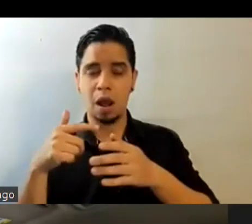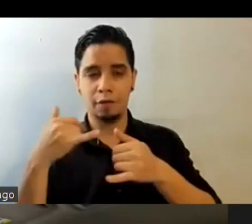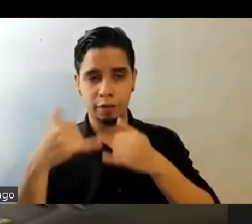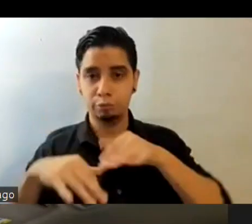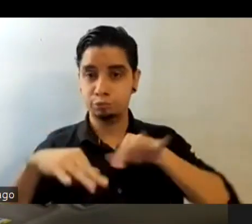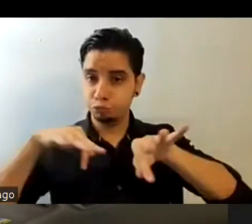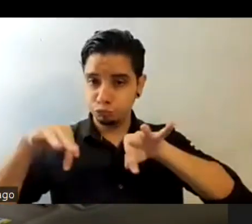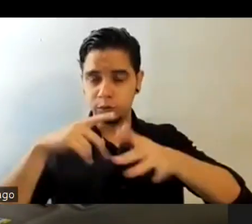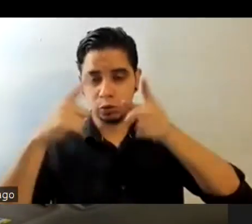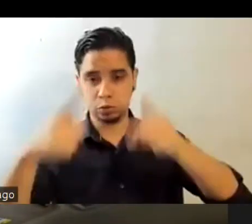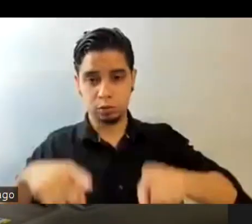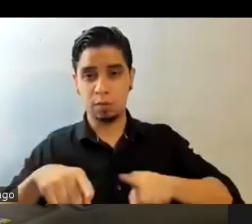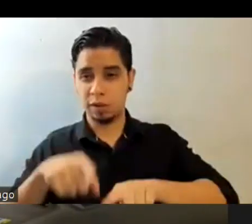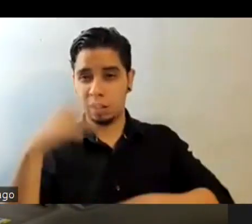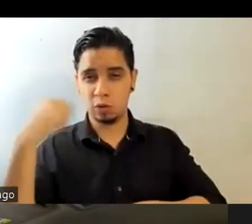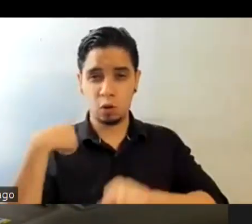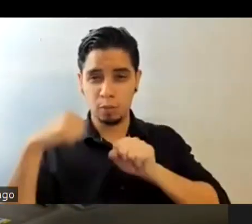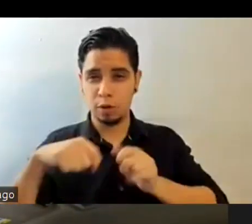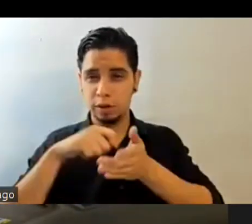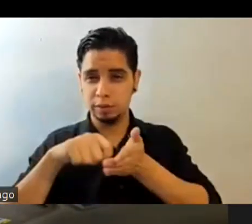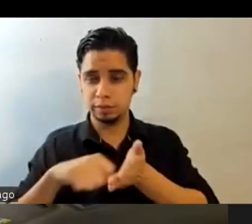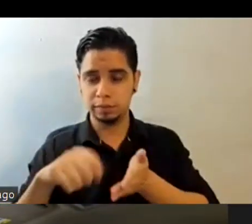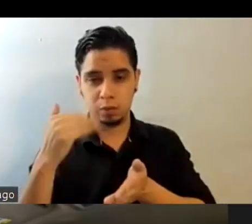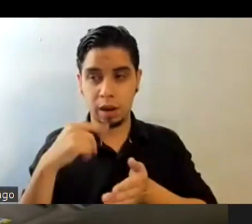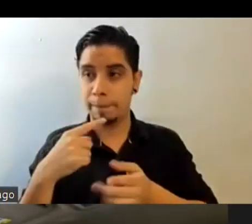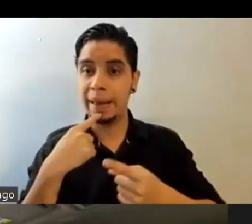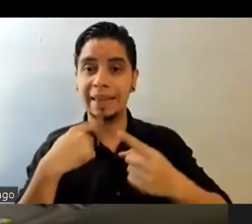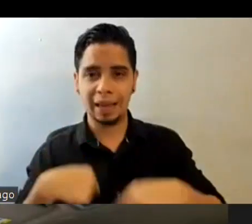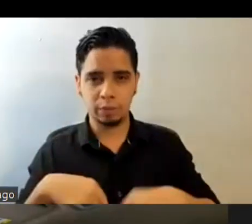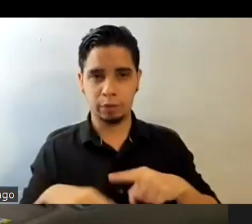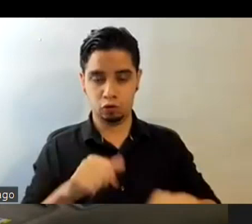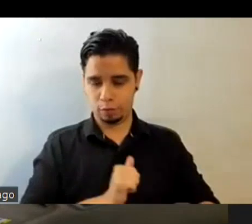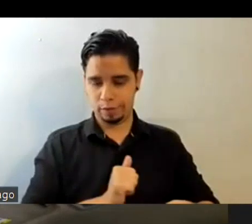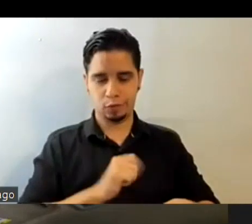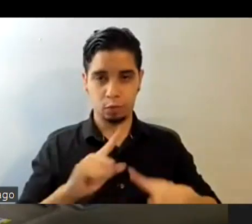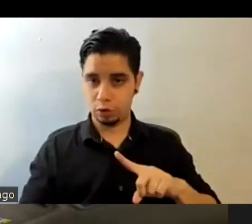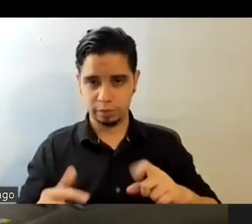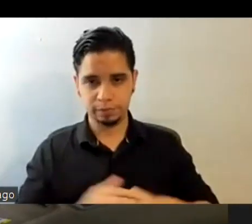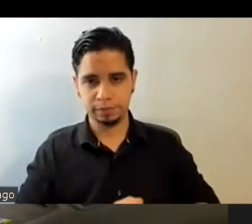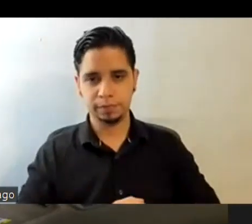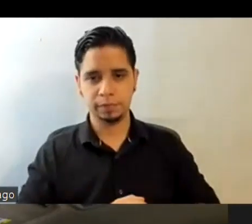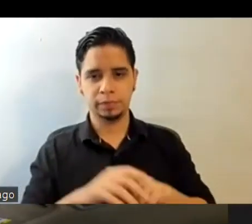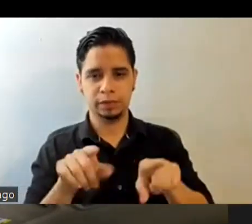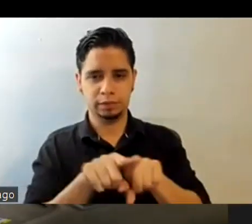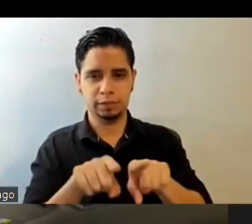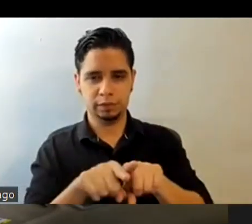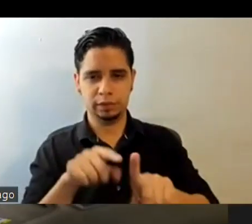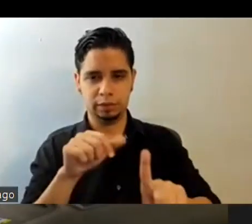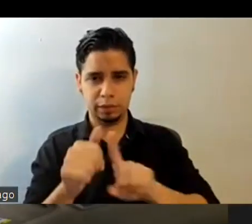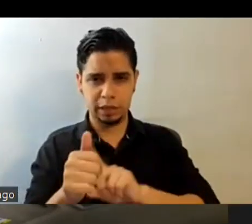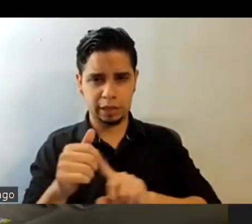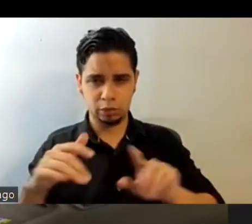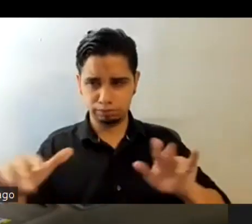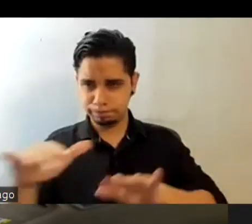por eso fue que yo pude escribir, porque me dijeron que escribiera. Entonces, en el ambiente por ahí, yo también estaba viendo y observando algunas